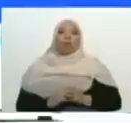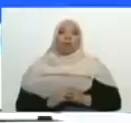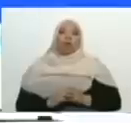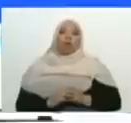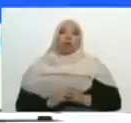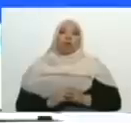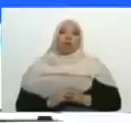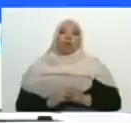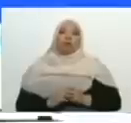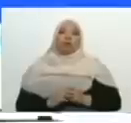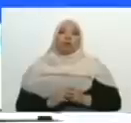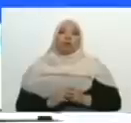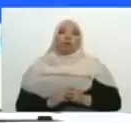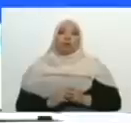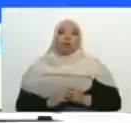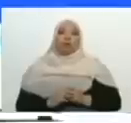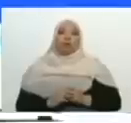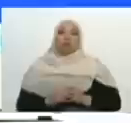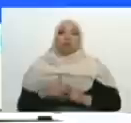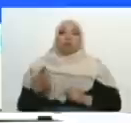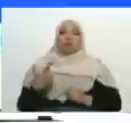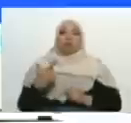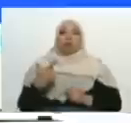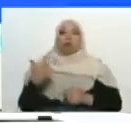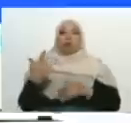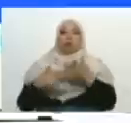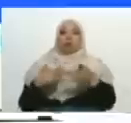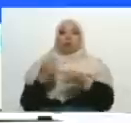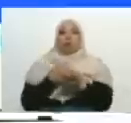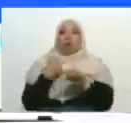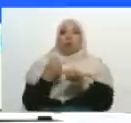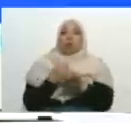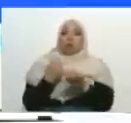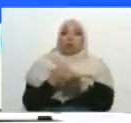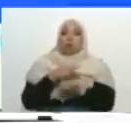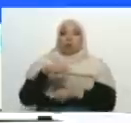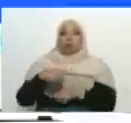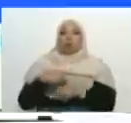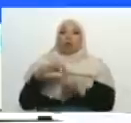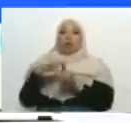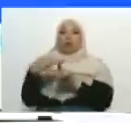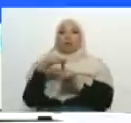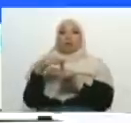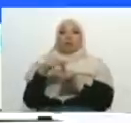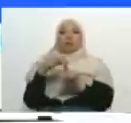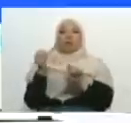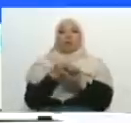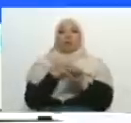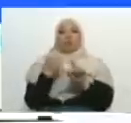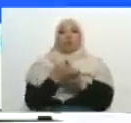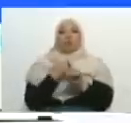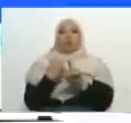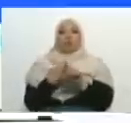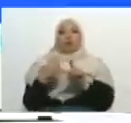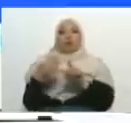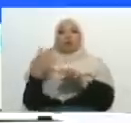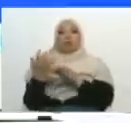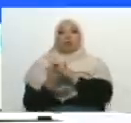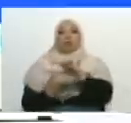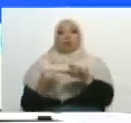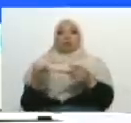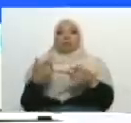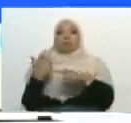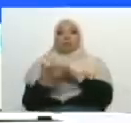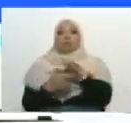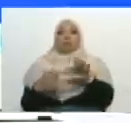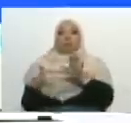fueron a ver cómo ponía un grano de arena a esta situación. El gobierno de los Estados Unidos estaba